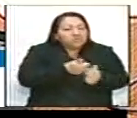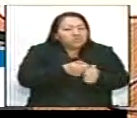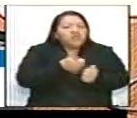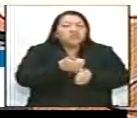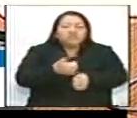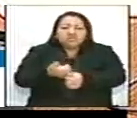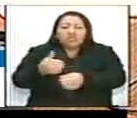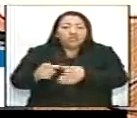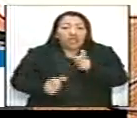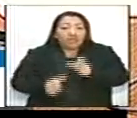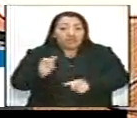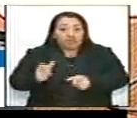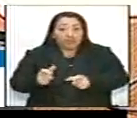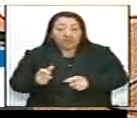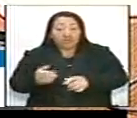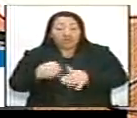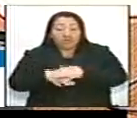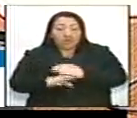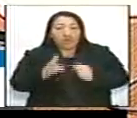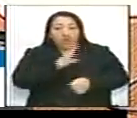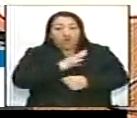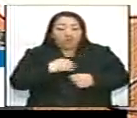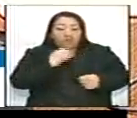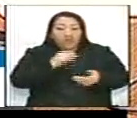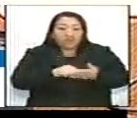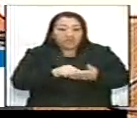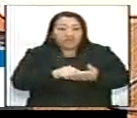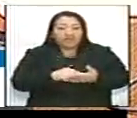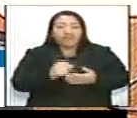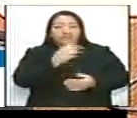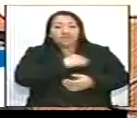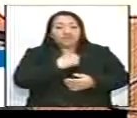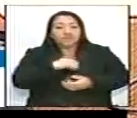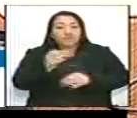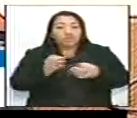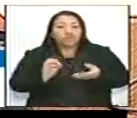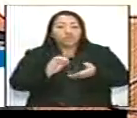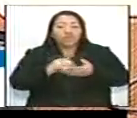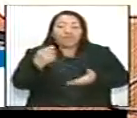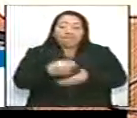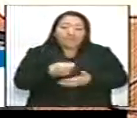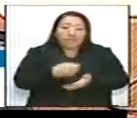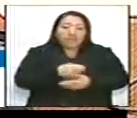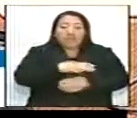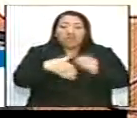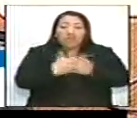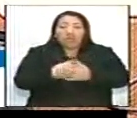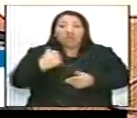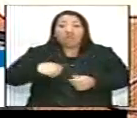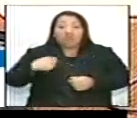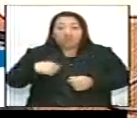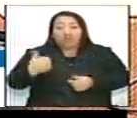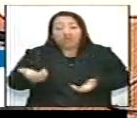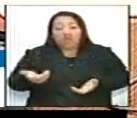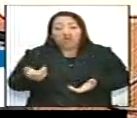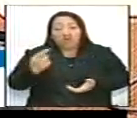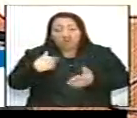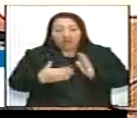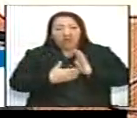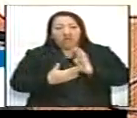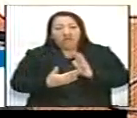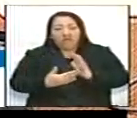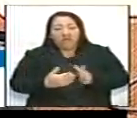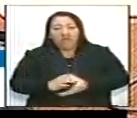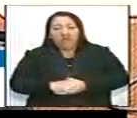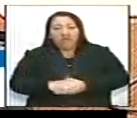a partir de una iniciativa del gobierno expresada a través del Ministerio de Economía, desde su programa de incentivos municipales, se define